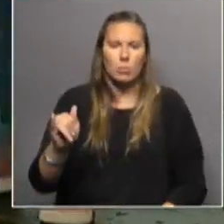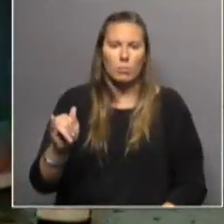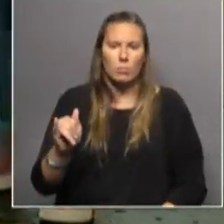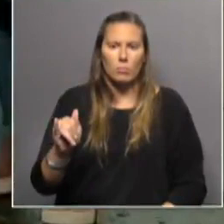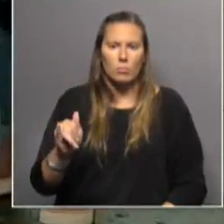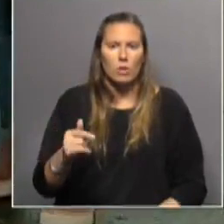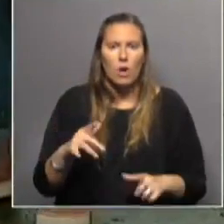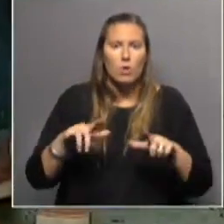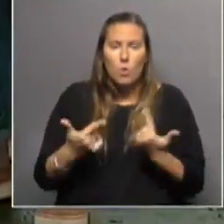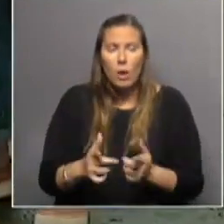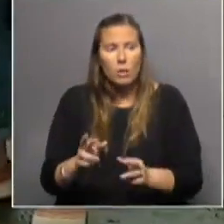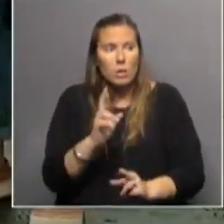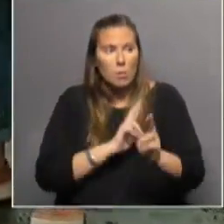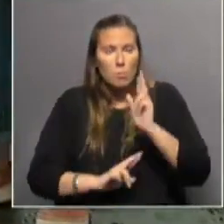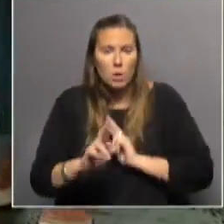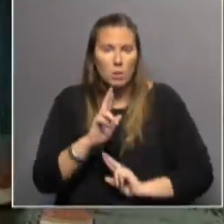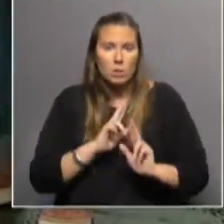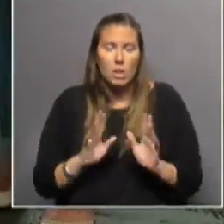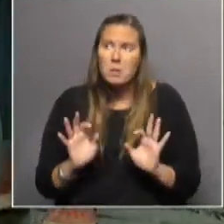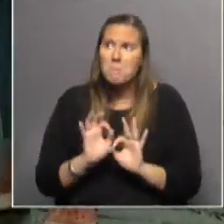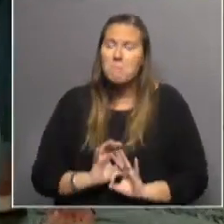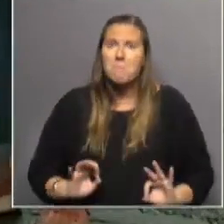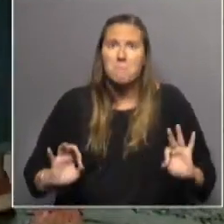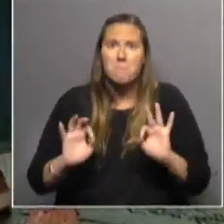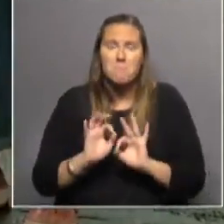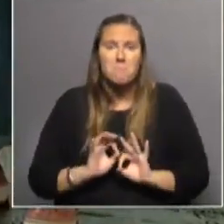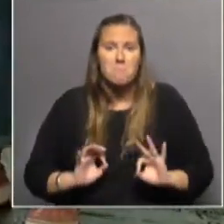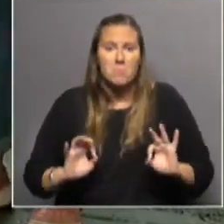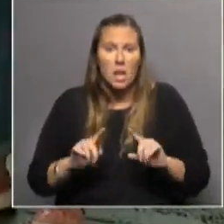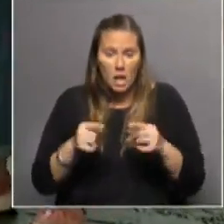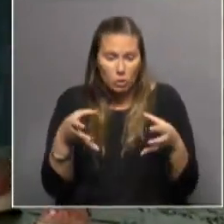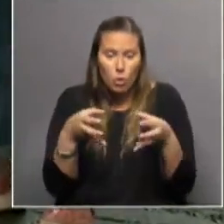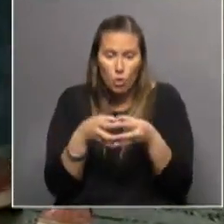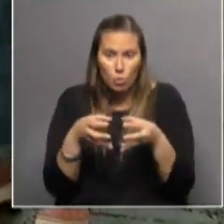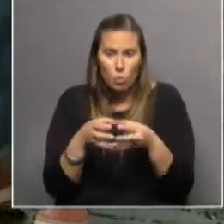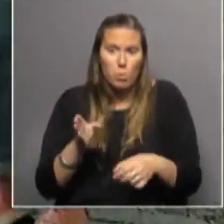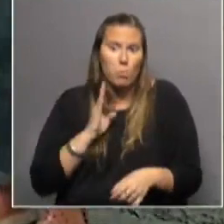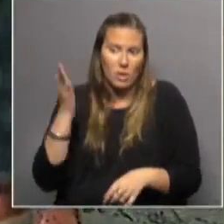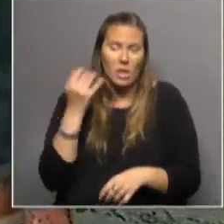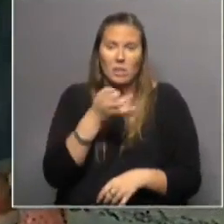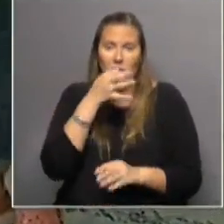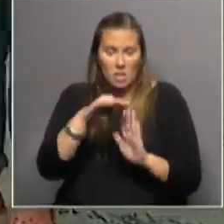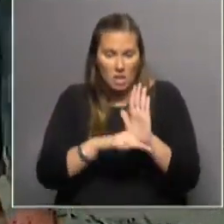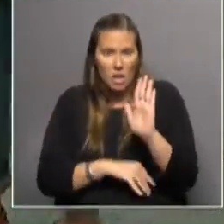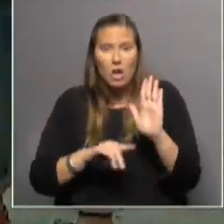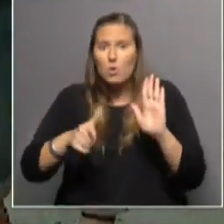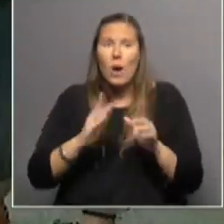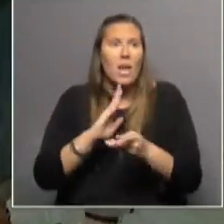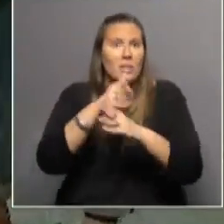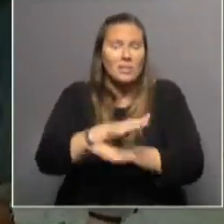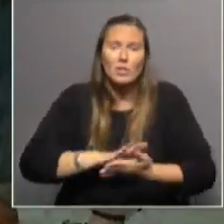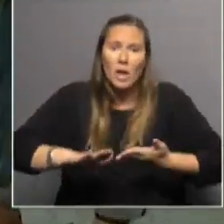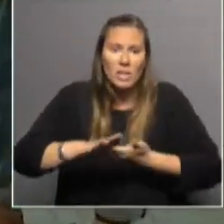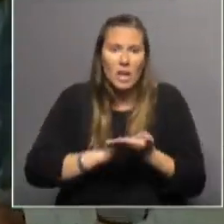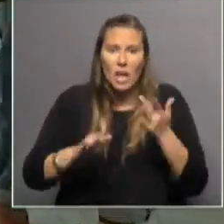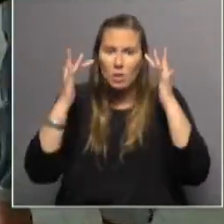no tenemos respuestas de ningún tipo. Todas estas colectivas de mujeres que yo dije no tenemos acceso a nada,